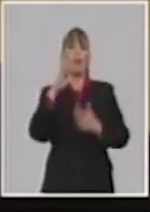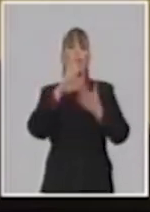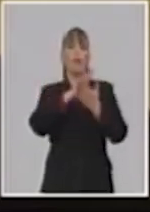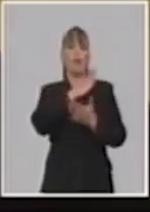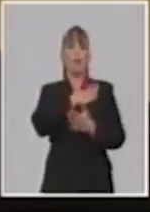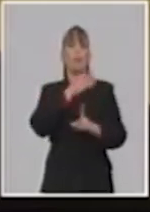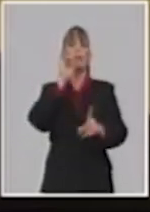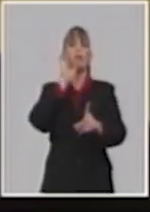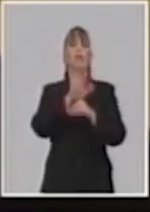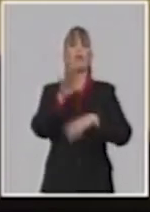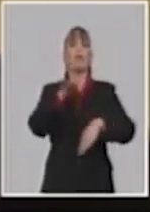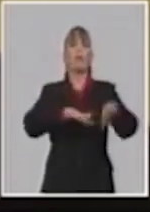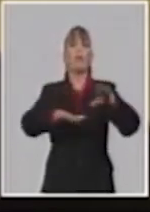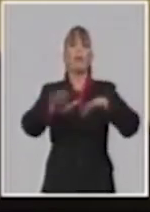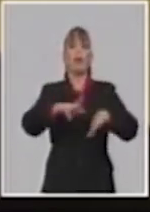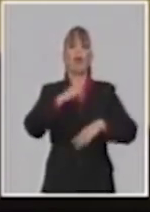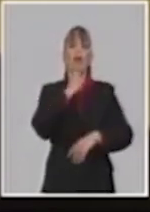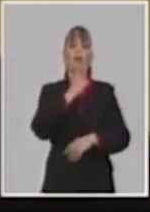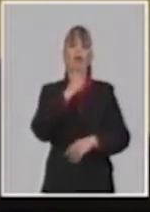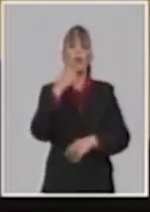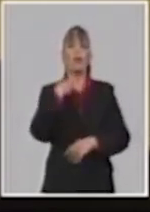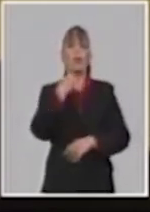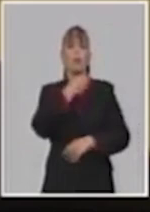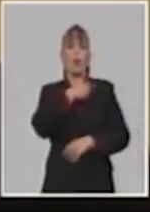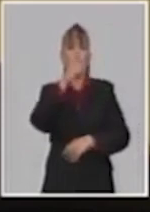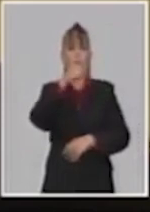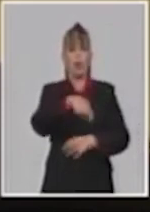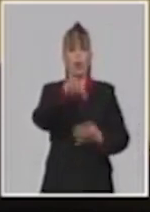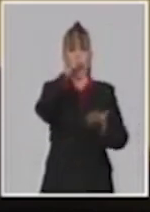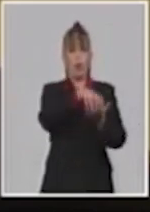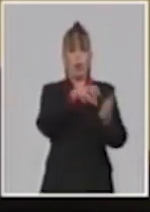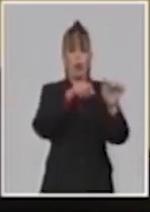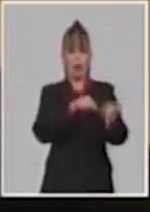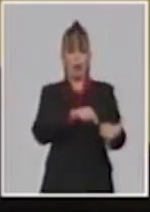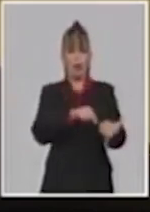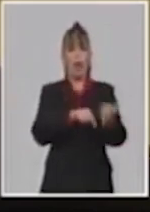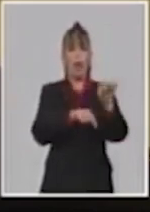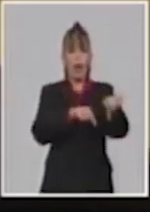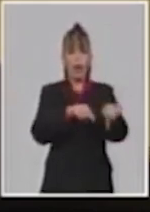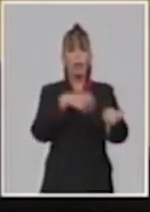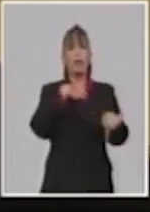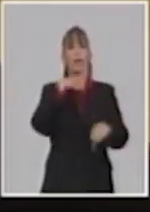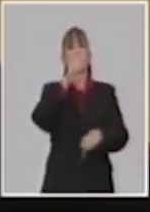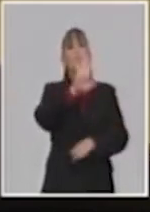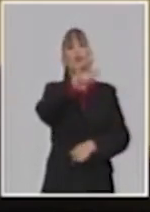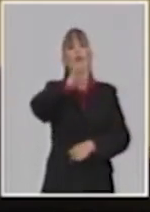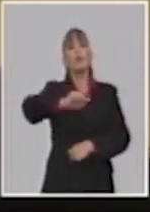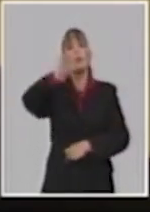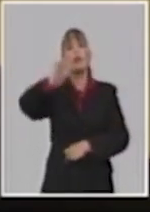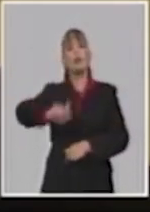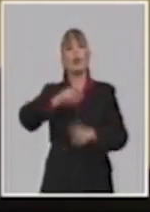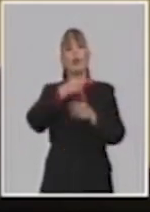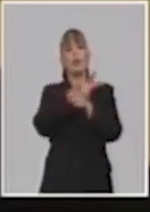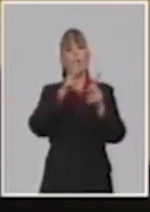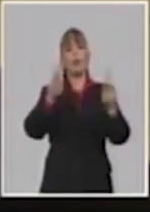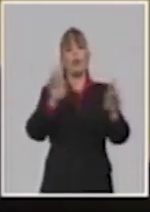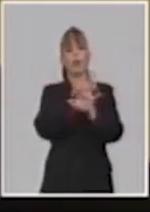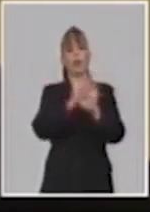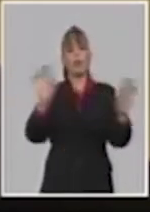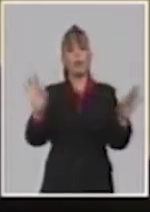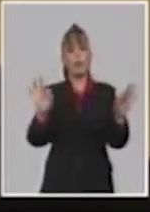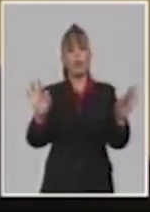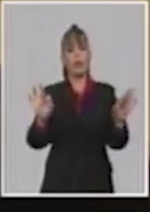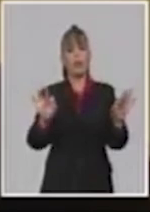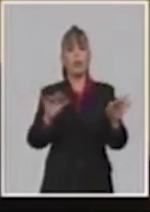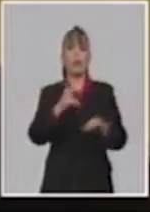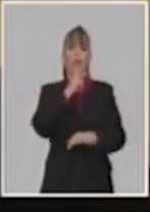la asistencia médica en el hospital de Crema, ubicando en este centro a los 5 especialistas de medicina intensiva, 5 especialistas de